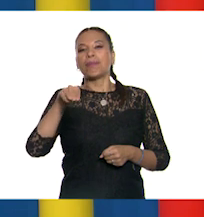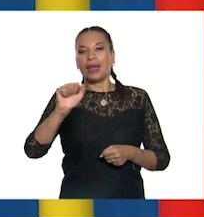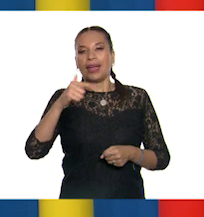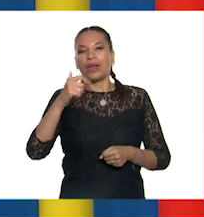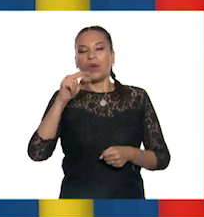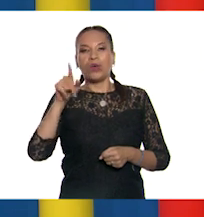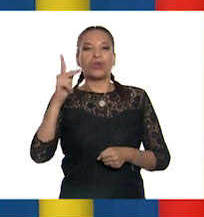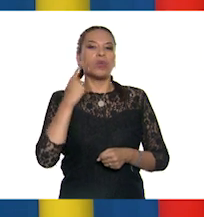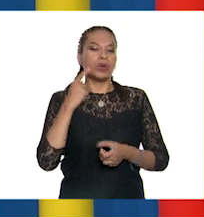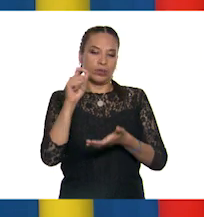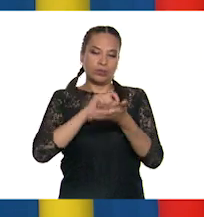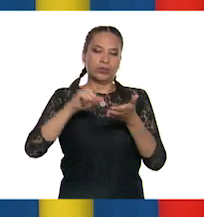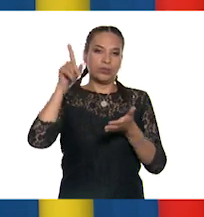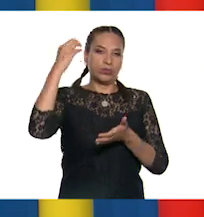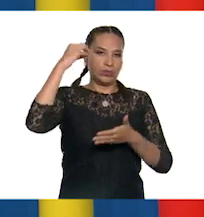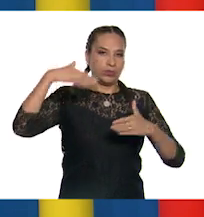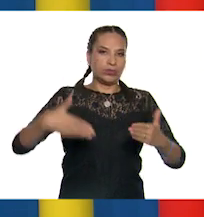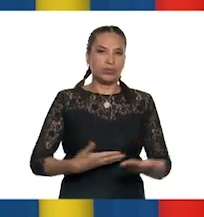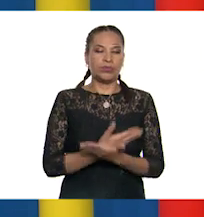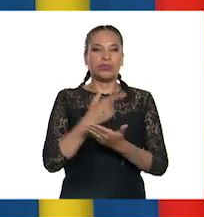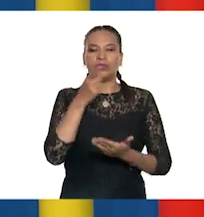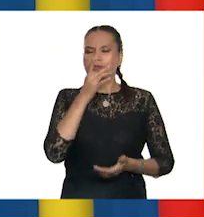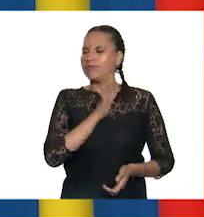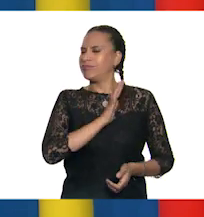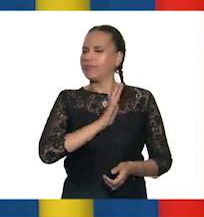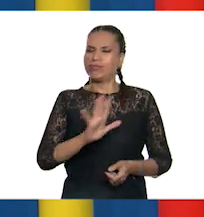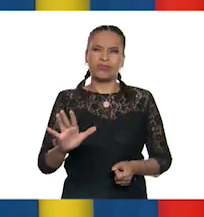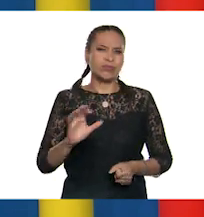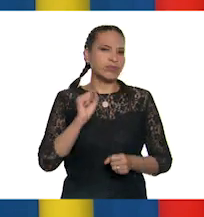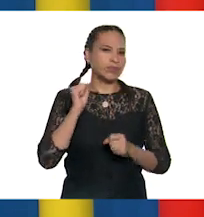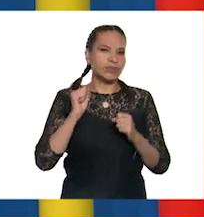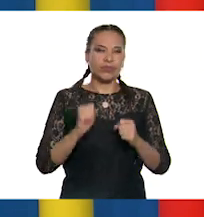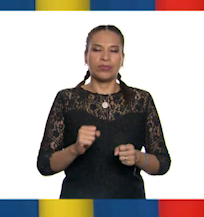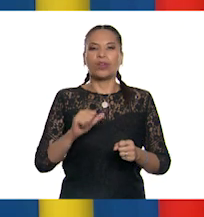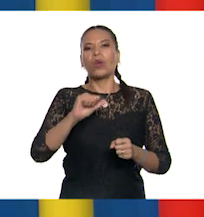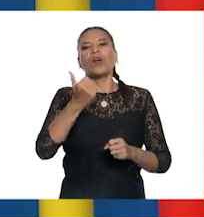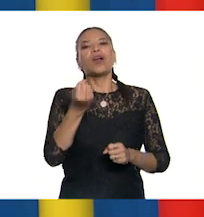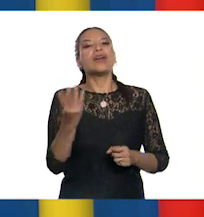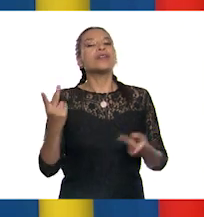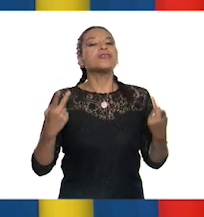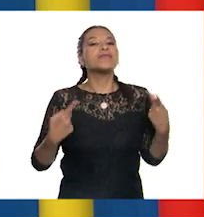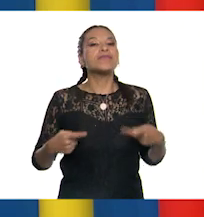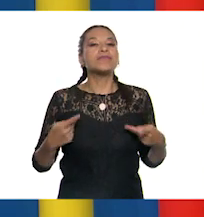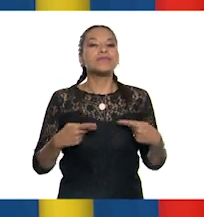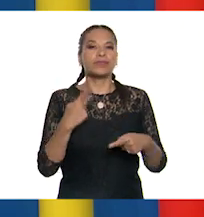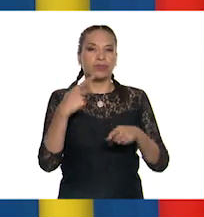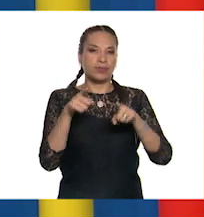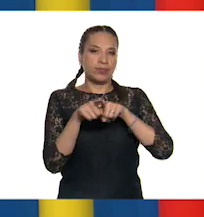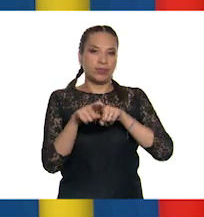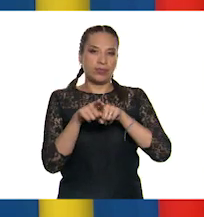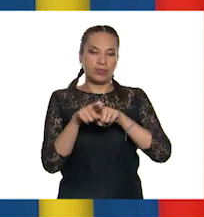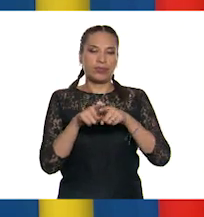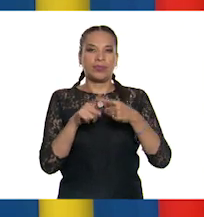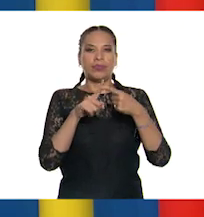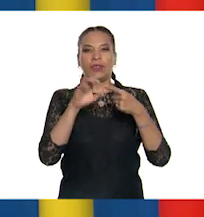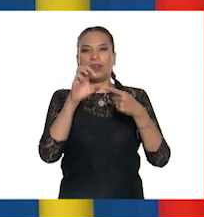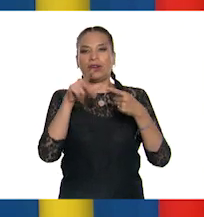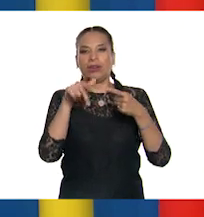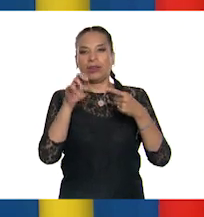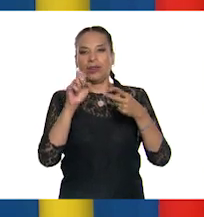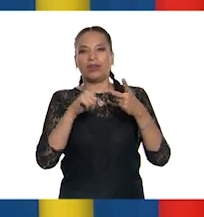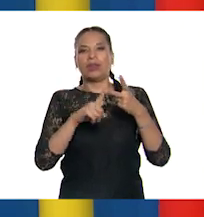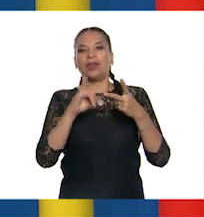y escritor oaxaqueño que se opuso férreamente, junto con otras personas, como sus hermanos Enrique y